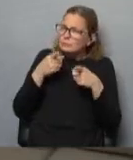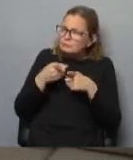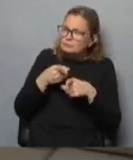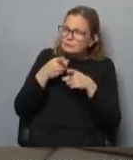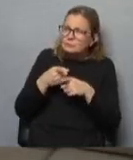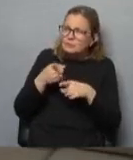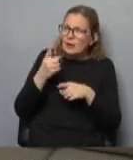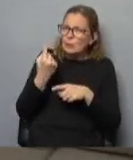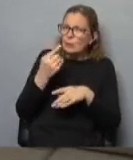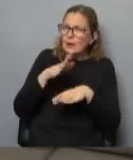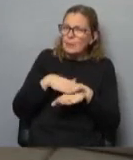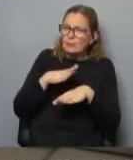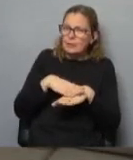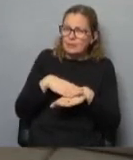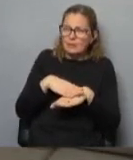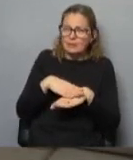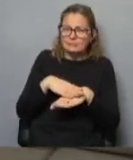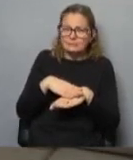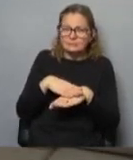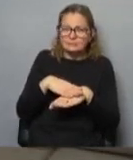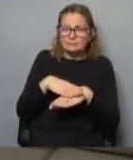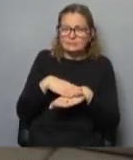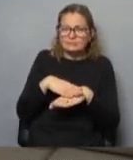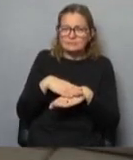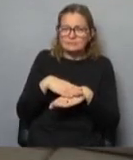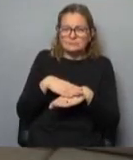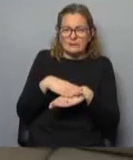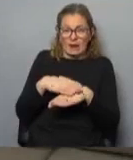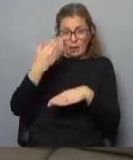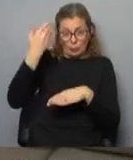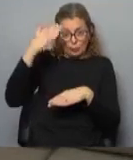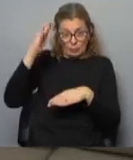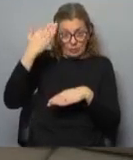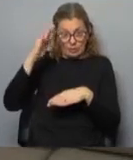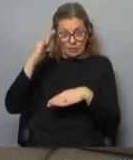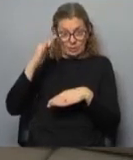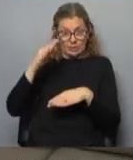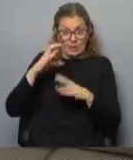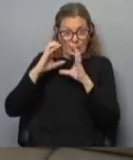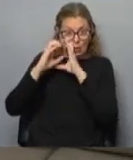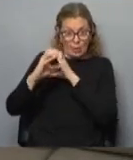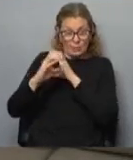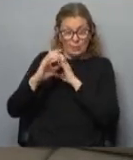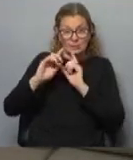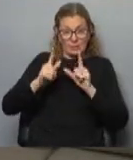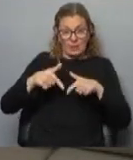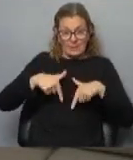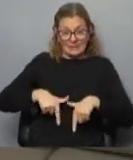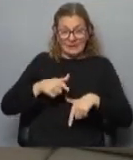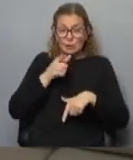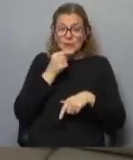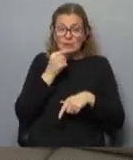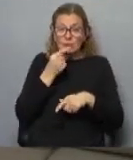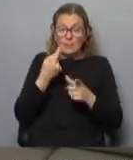hay una responsabilidad de las autoridades del ómnibus y del ministerio del interior